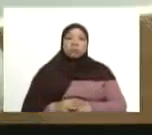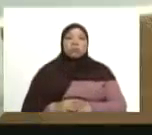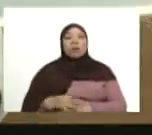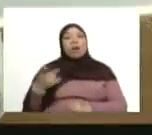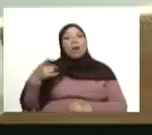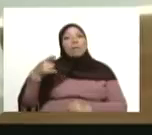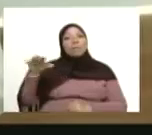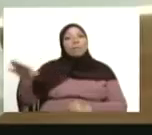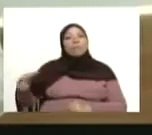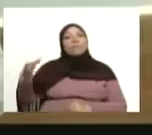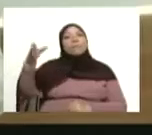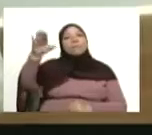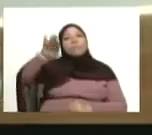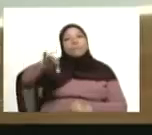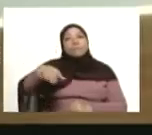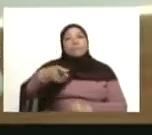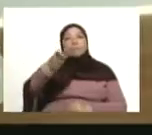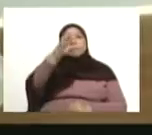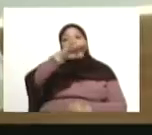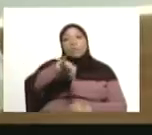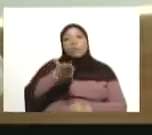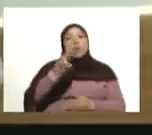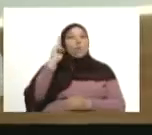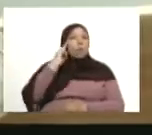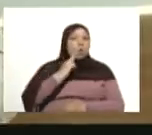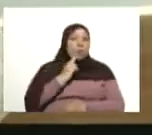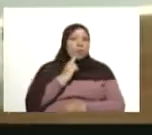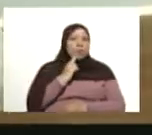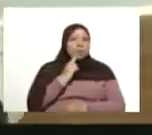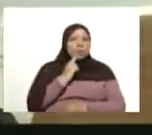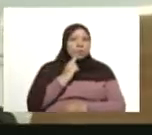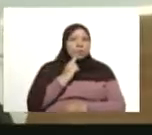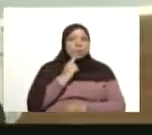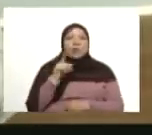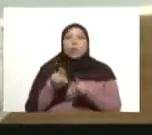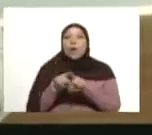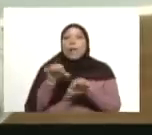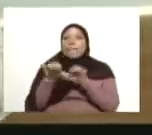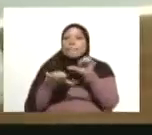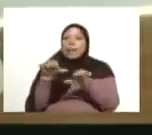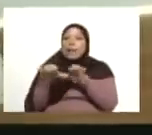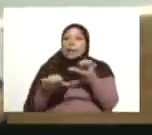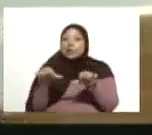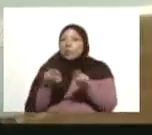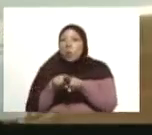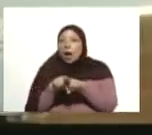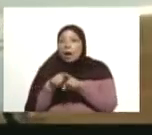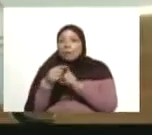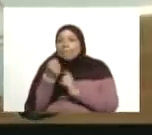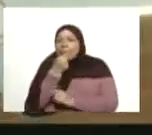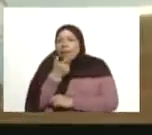Sabana uno siente que está presente en el paraíso celestial. Así será el paraíso celestial, me imagino